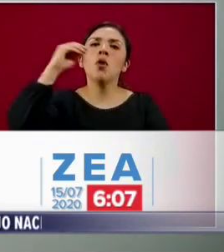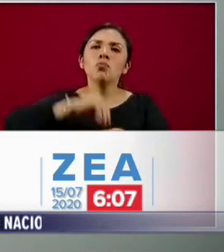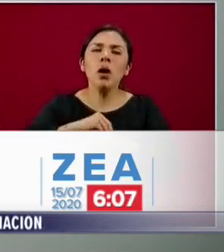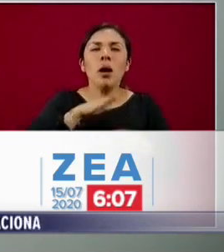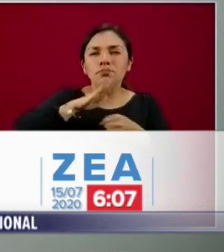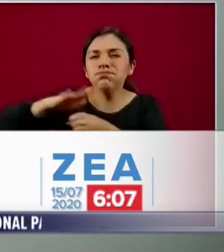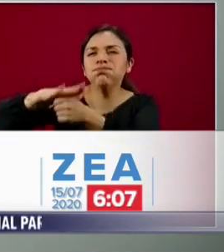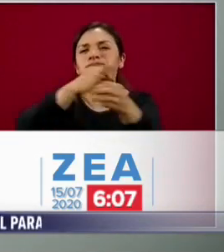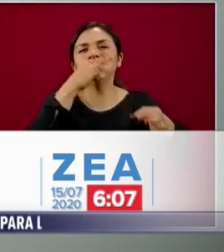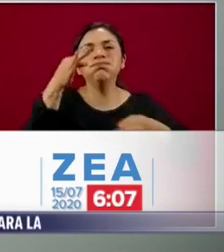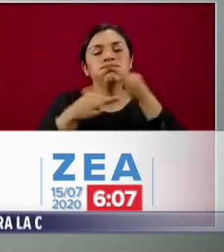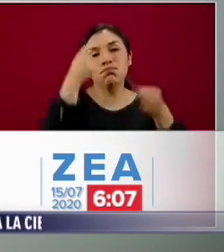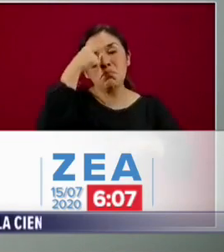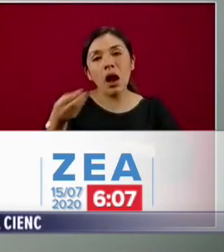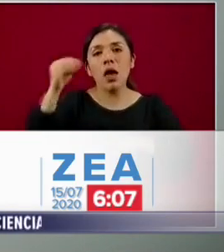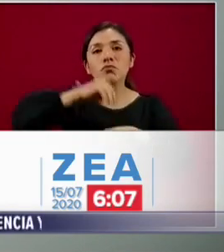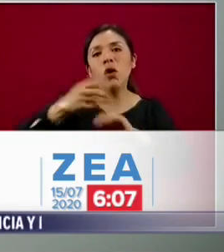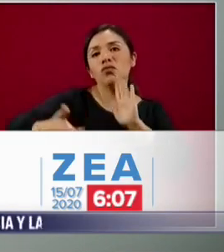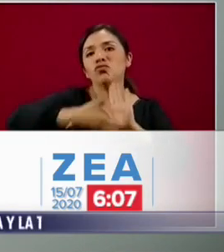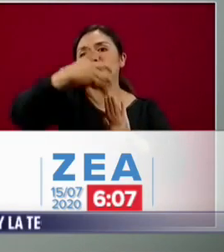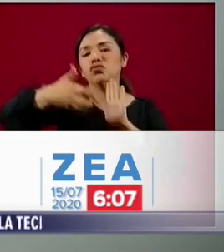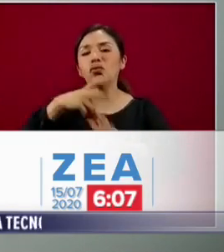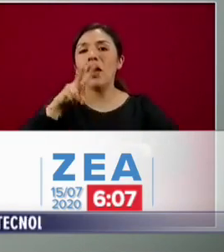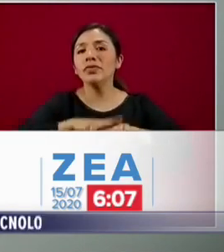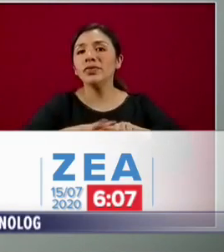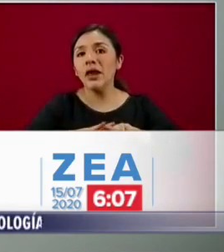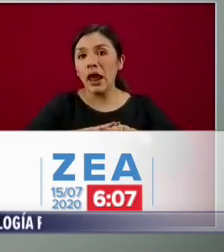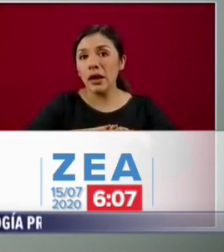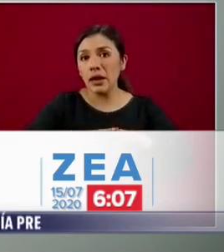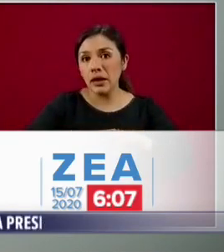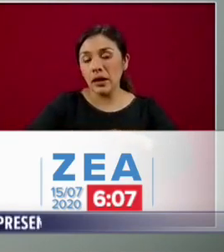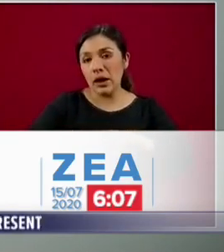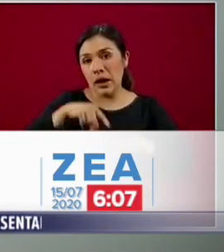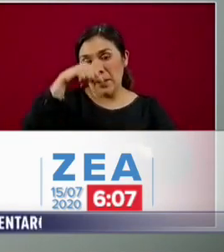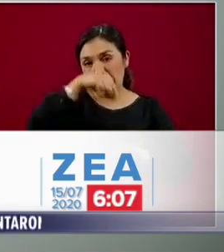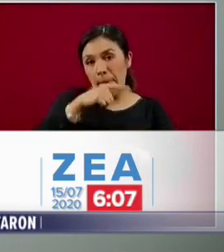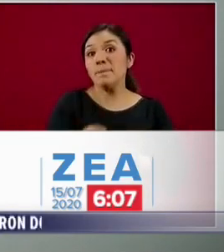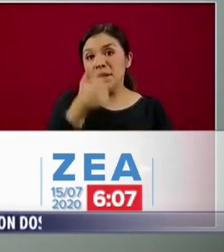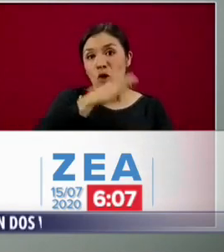convocatoria para la construcción del tren, de terminar el tren